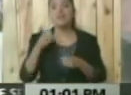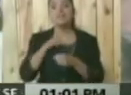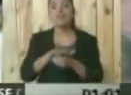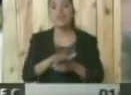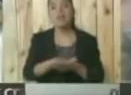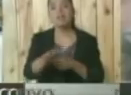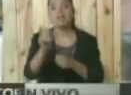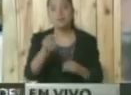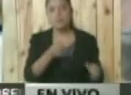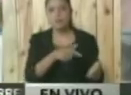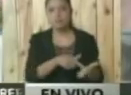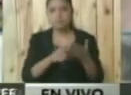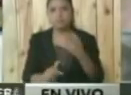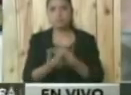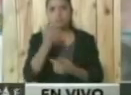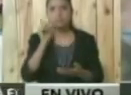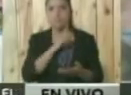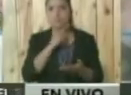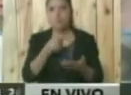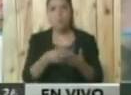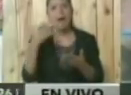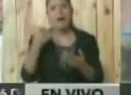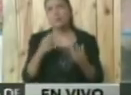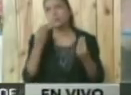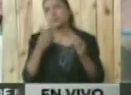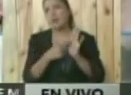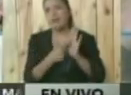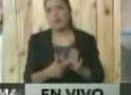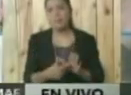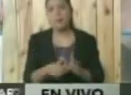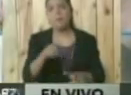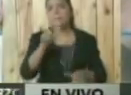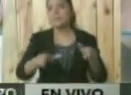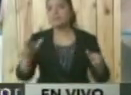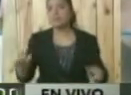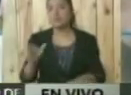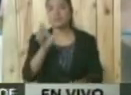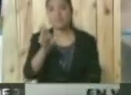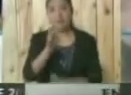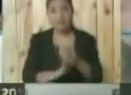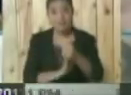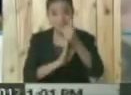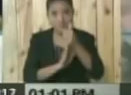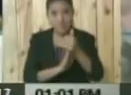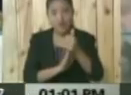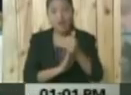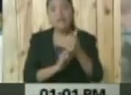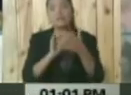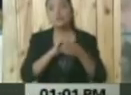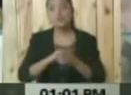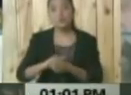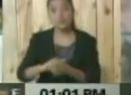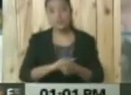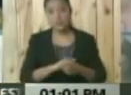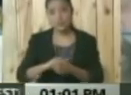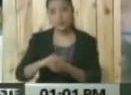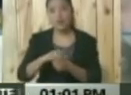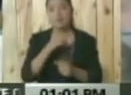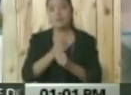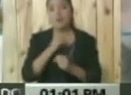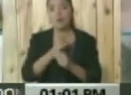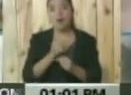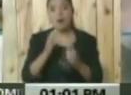y aparece su nombre, tenemos ejemplos, pero miles, dirigentes del Partido Socialista Unido de Venezuela en el estado de Trujillo,